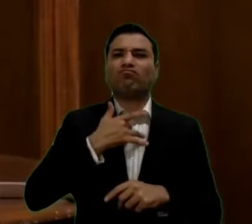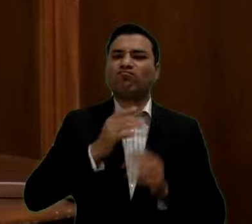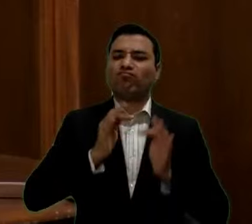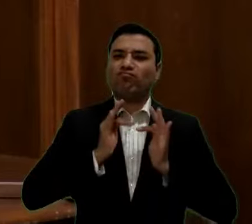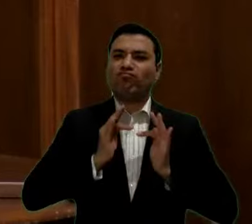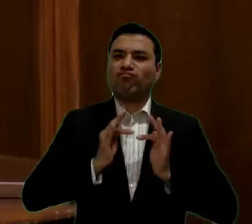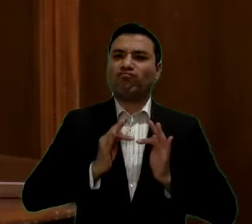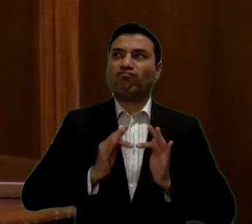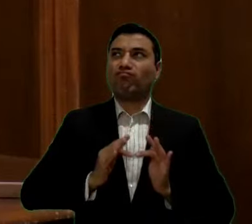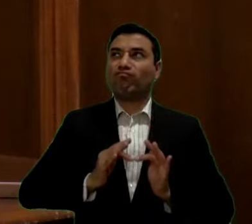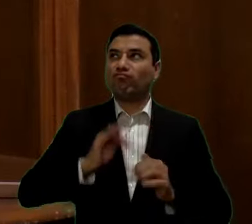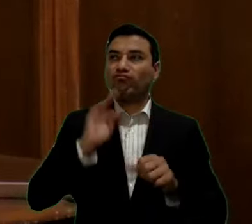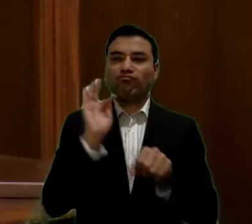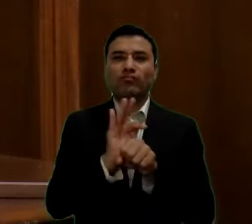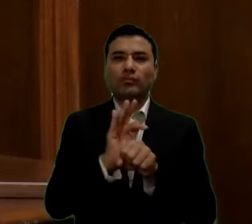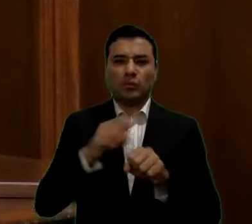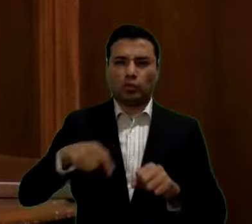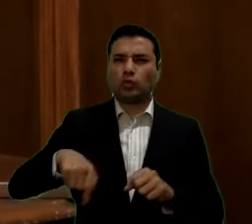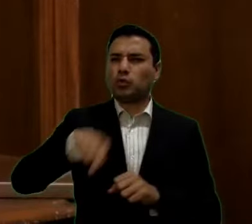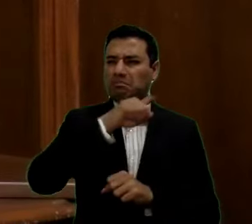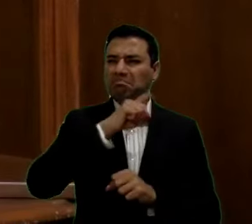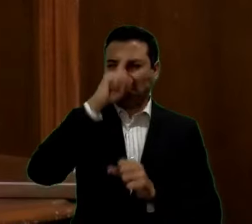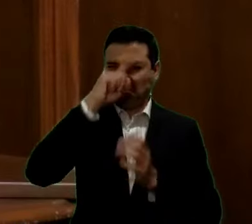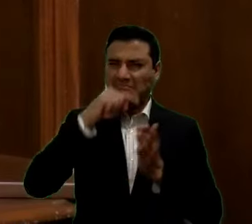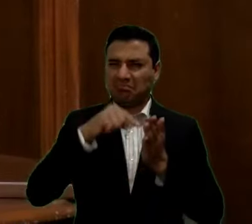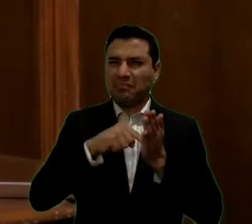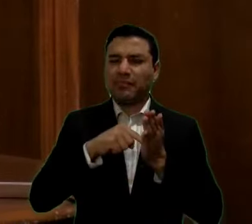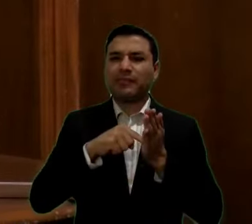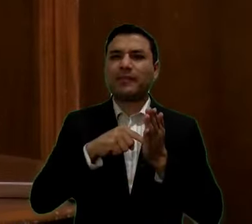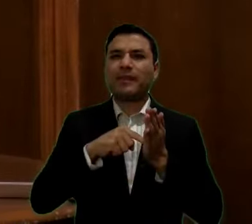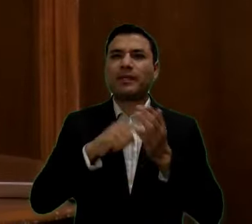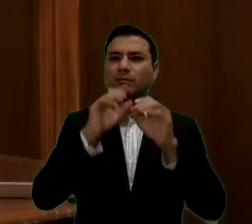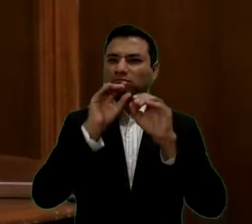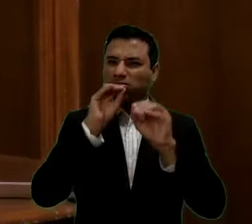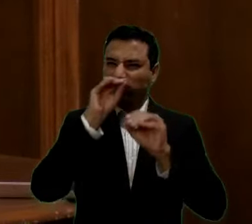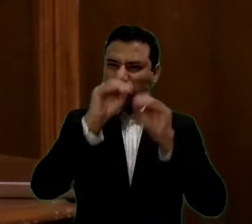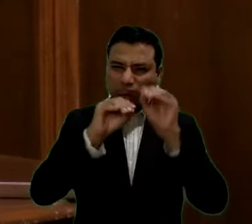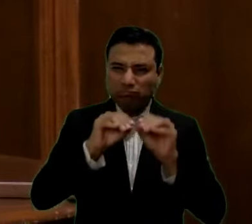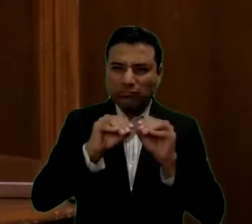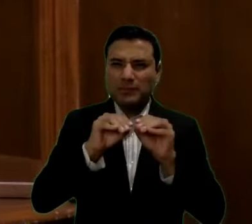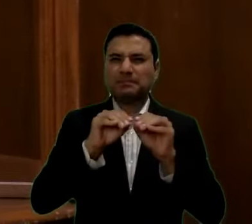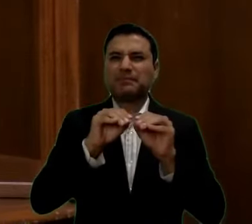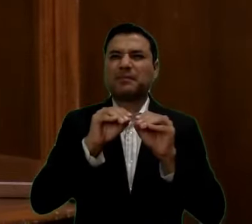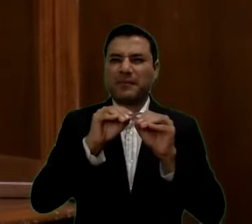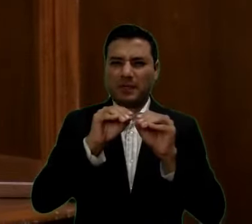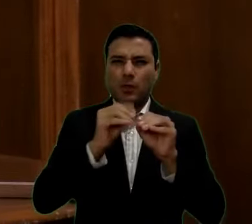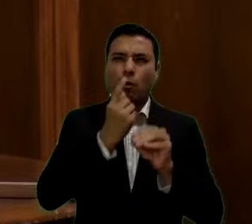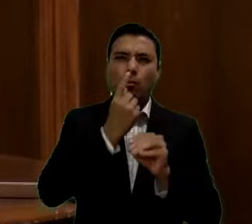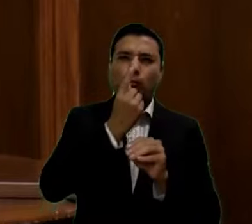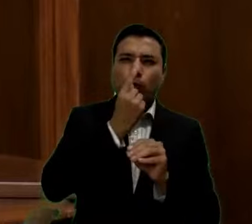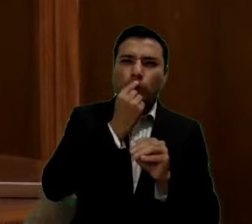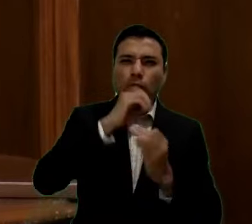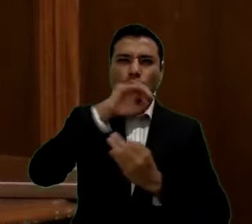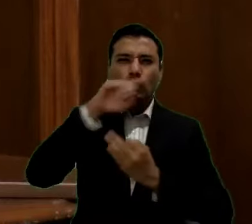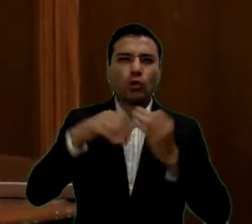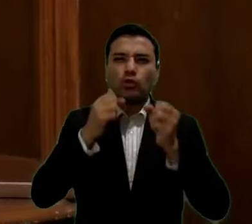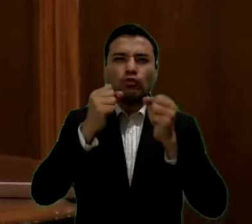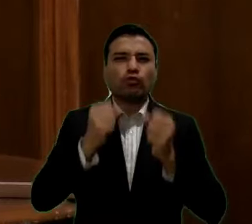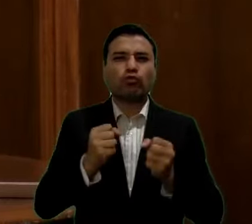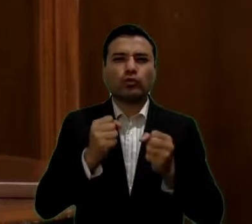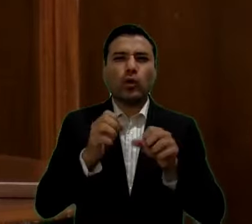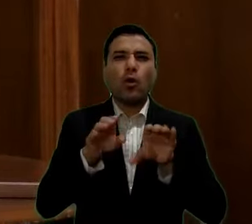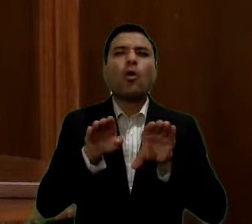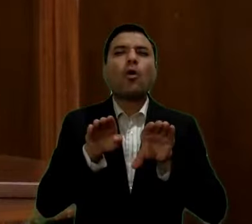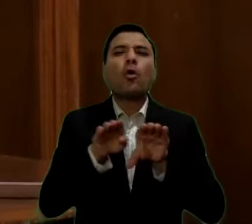Estamos convencidos que para construir un sistema eficaz de seguridad, fundamentado en la prevención social del delito, en